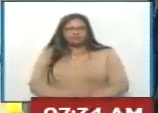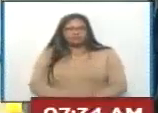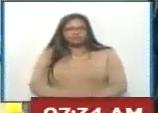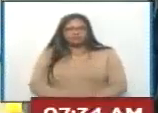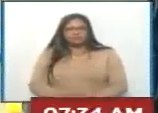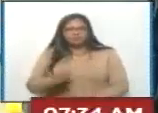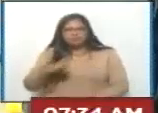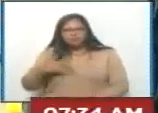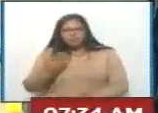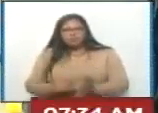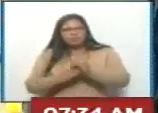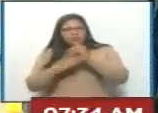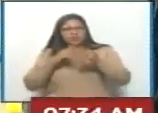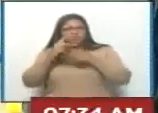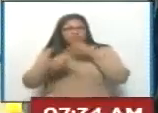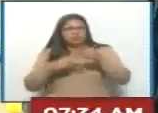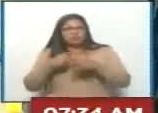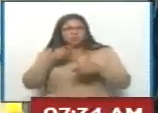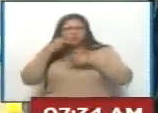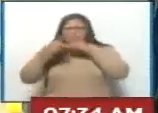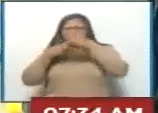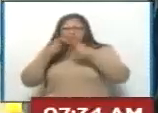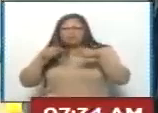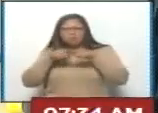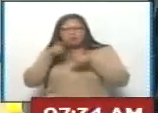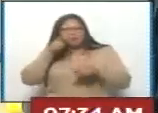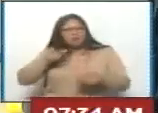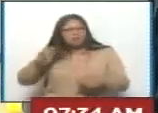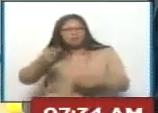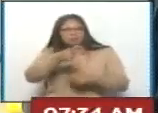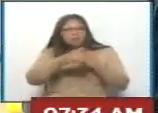dirigir los procesos políticos. El pueblo.